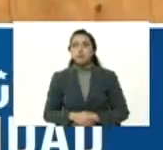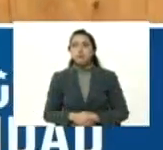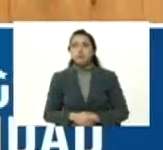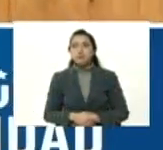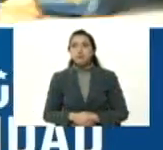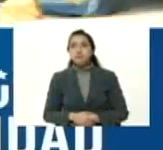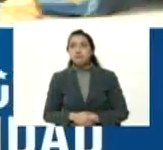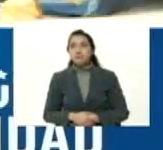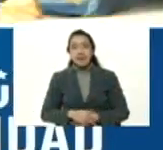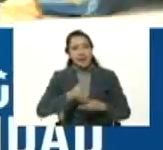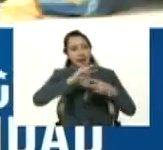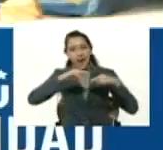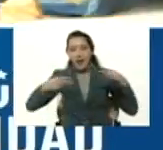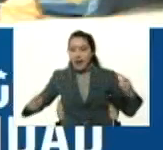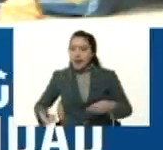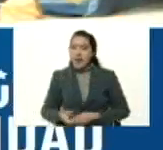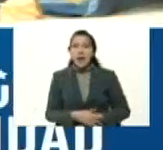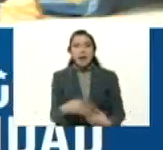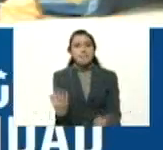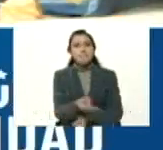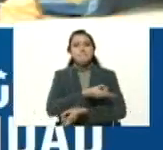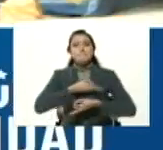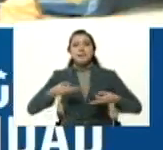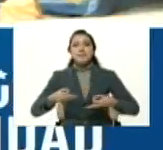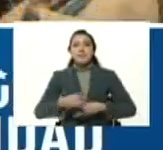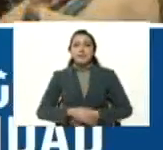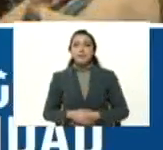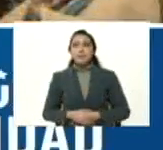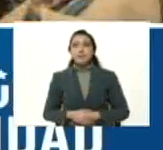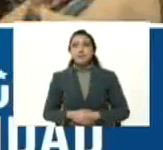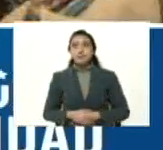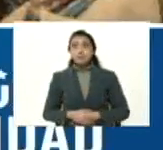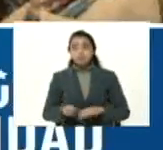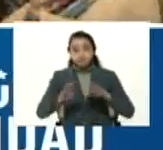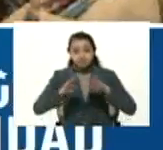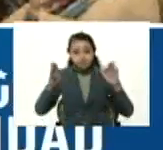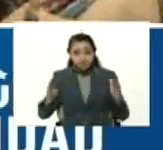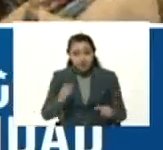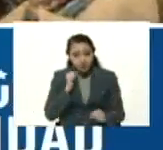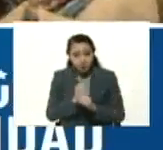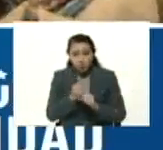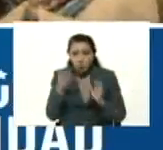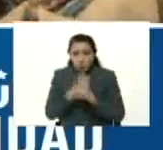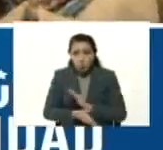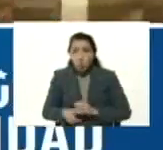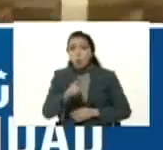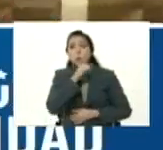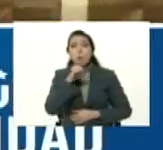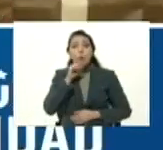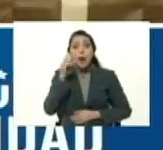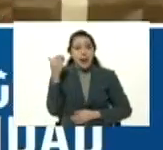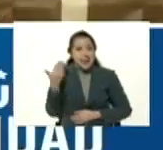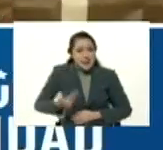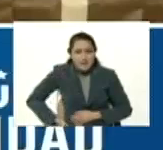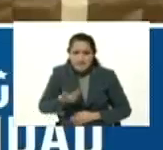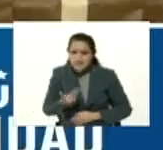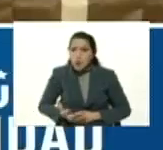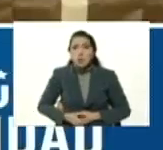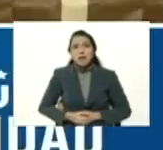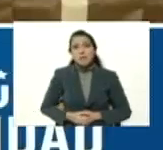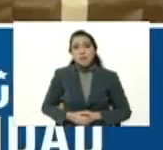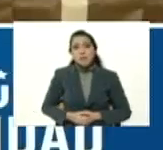genética perfecta. ¿Qué más dices tú? Ahí trabajamos, por cierto, en esa mesa, la denominación de origen es un elemento importante para los